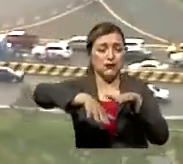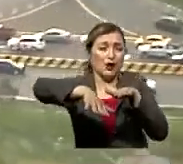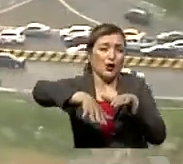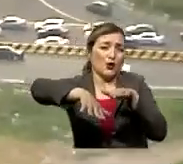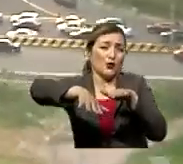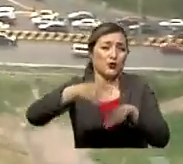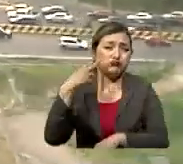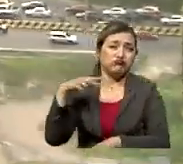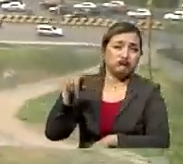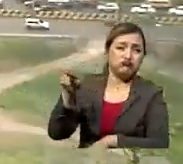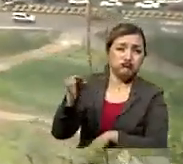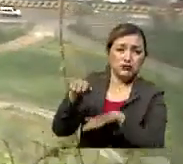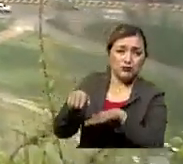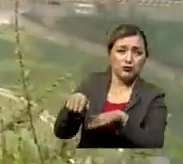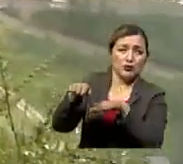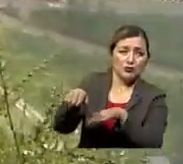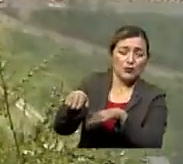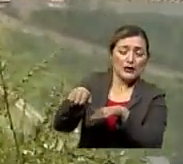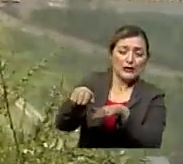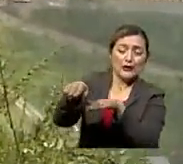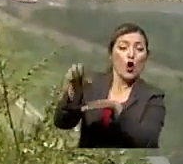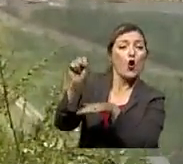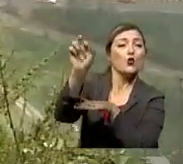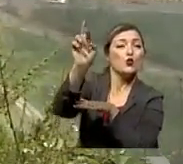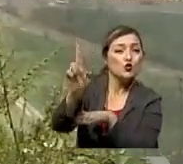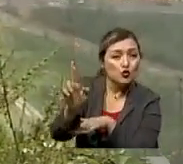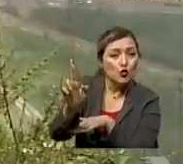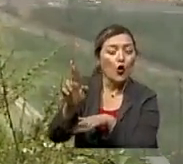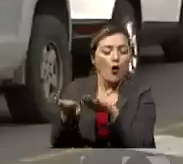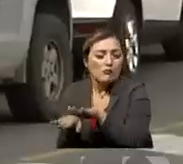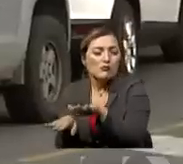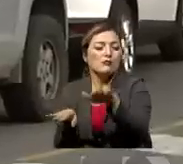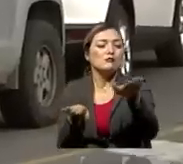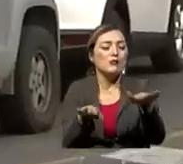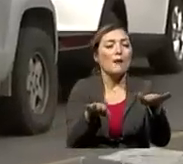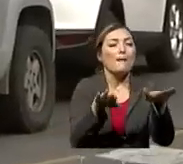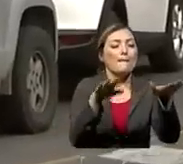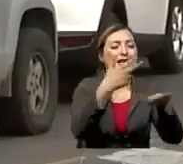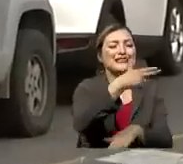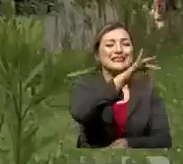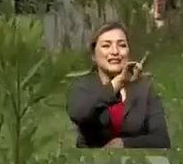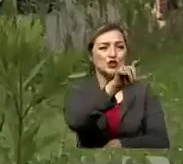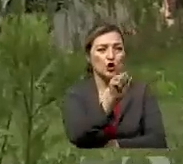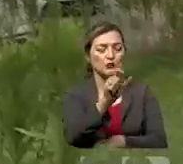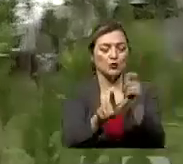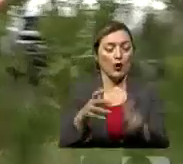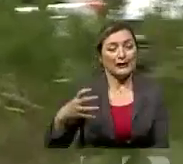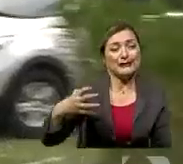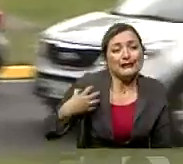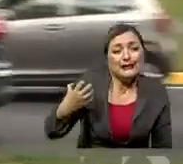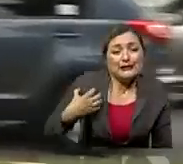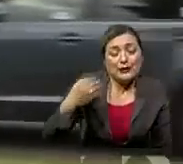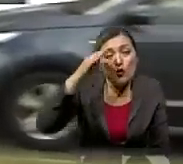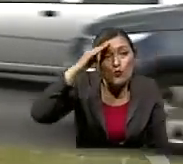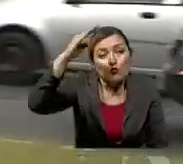Se evidenciaron largas filas de vehículos con dirección al sur de Quito y al Valle de los Chillos. Hubo quejas de conductores porque los agentes